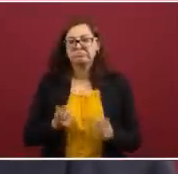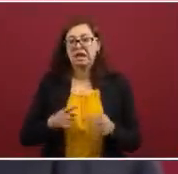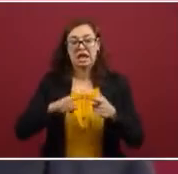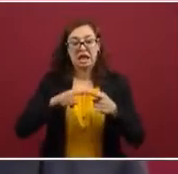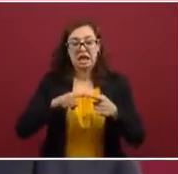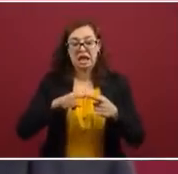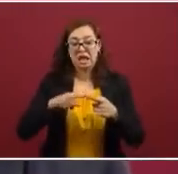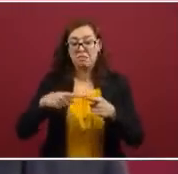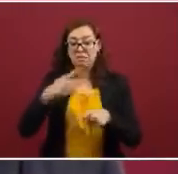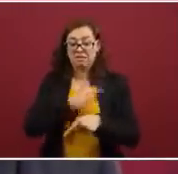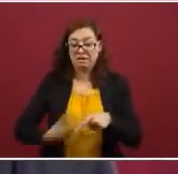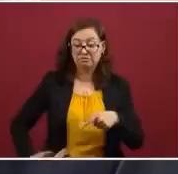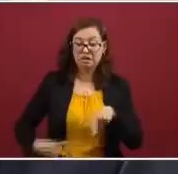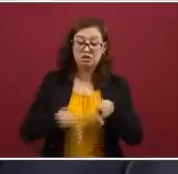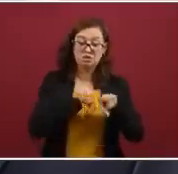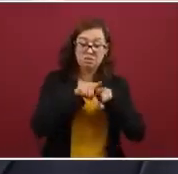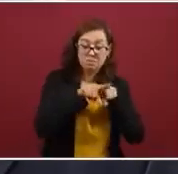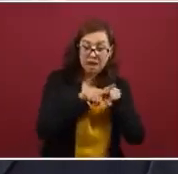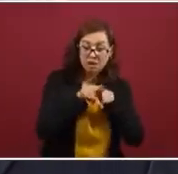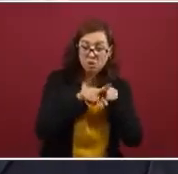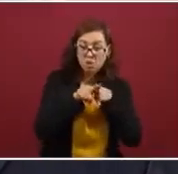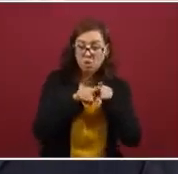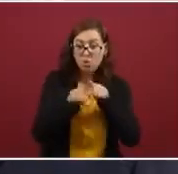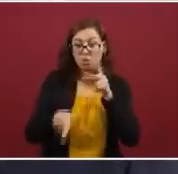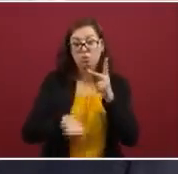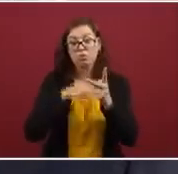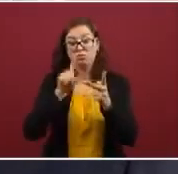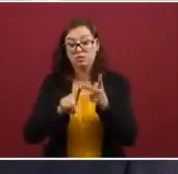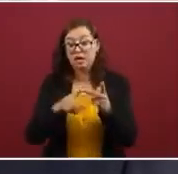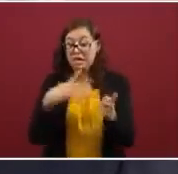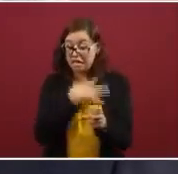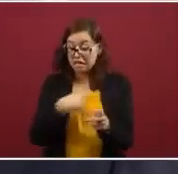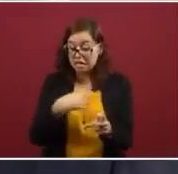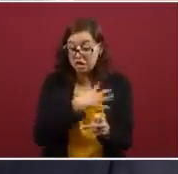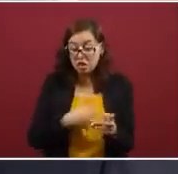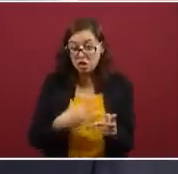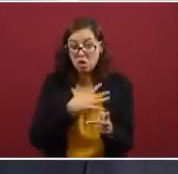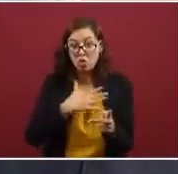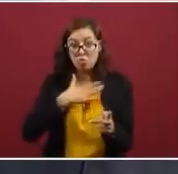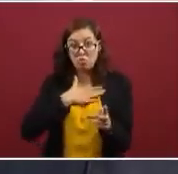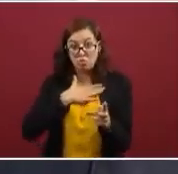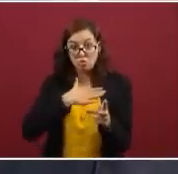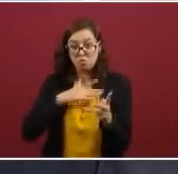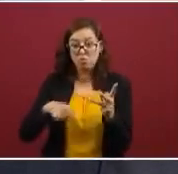del presidente, ni hijos del presidente